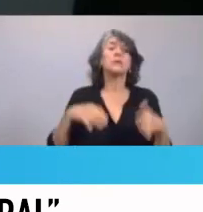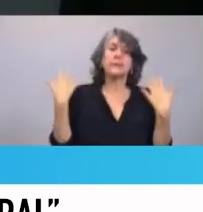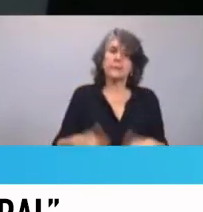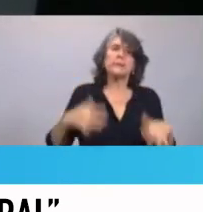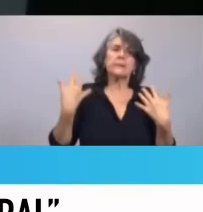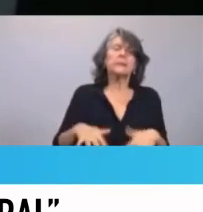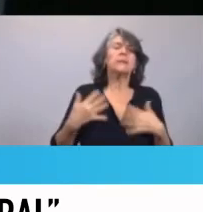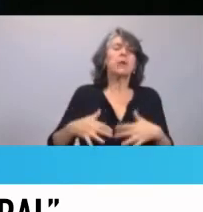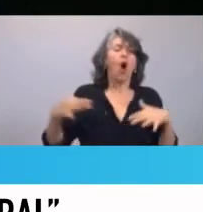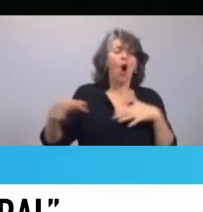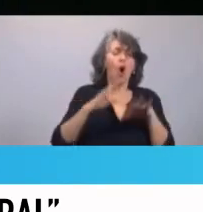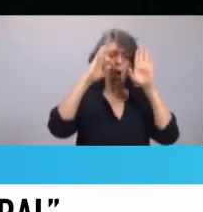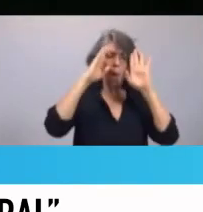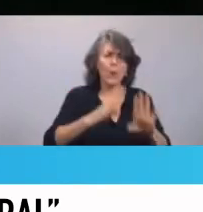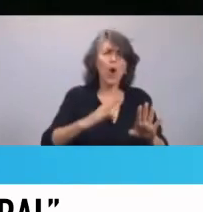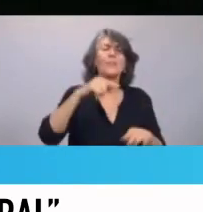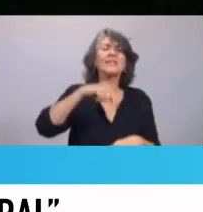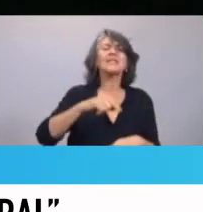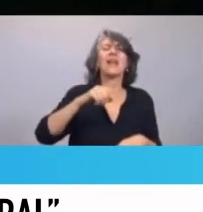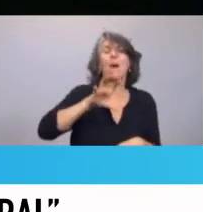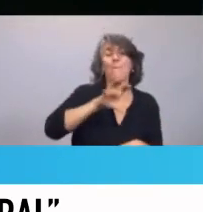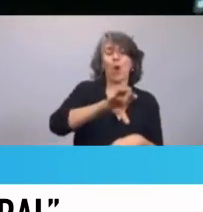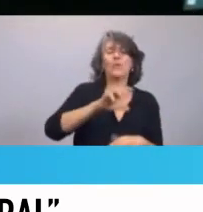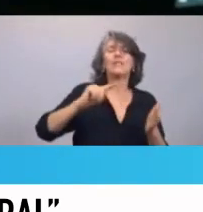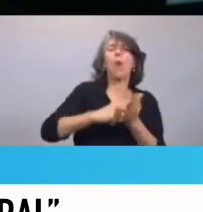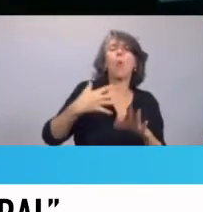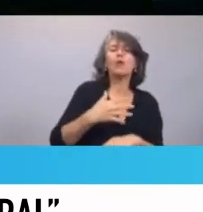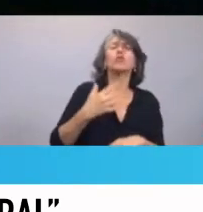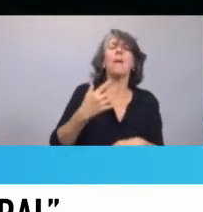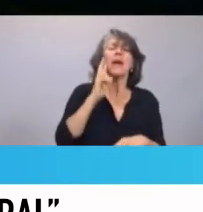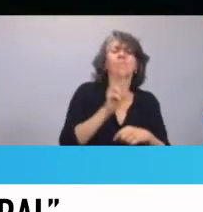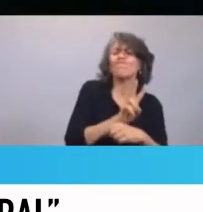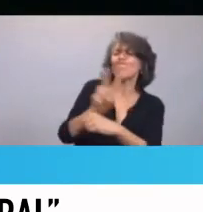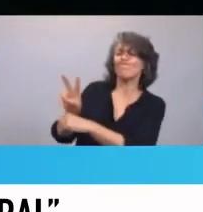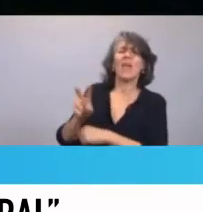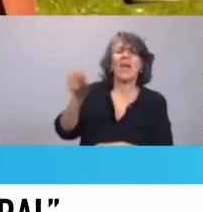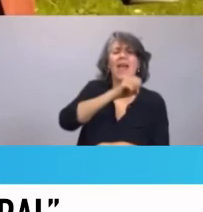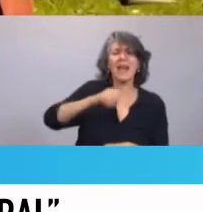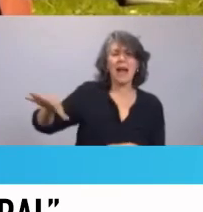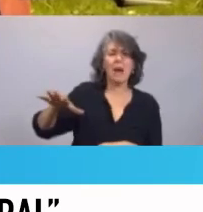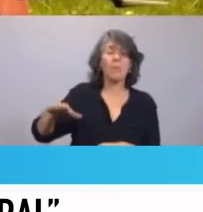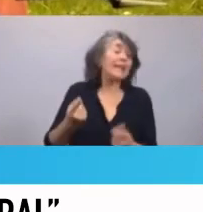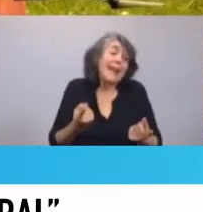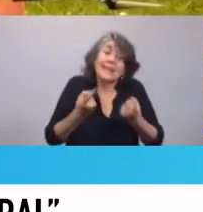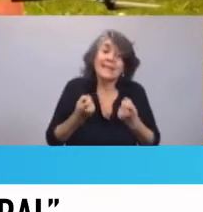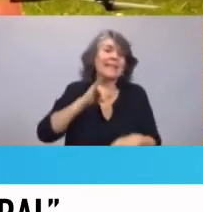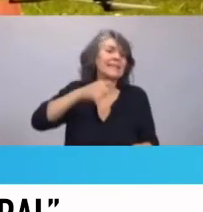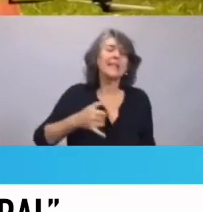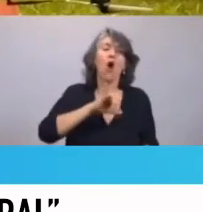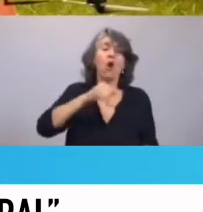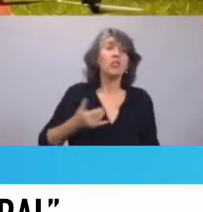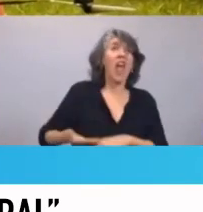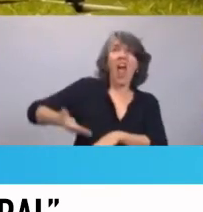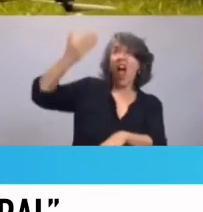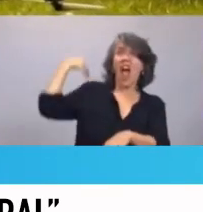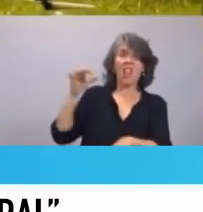muy muy grande de la provincia de Buenos Aires con la seguridad en ámbitos Rurales es una respuesta que necesitábamos y que nunca existió